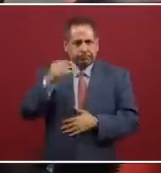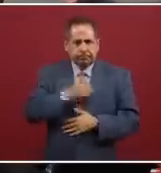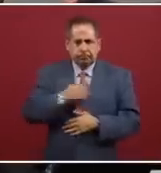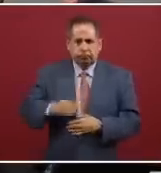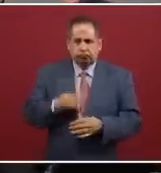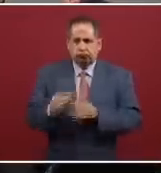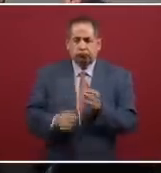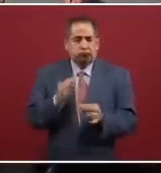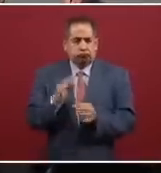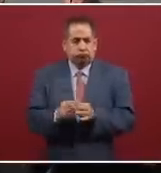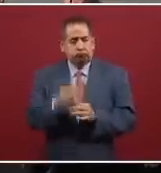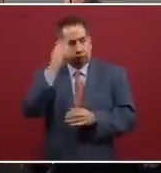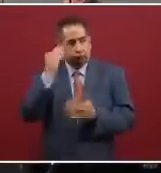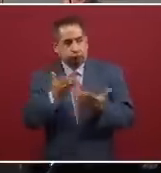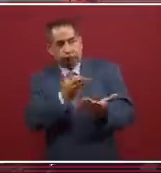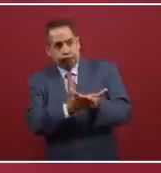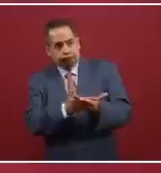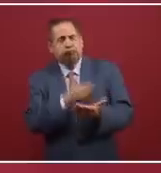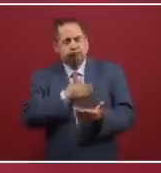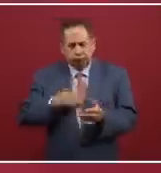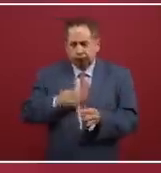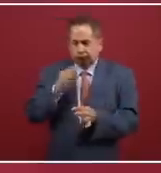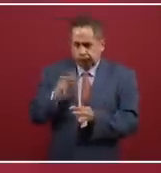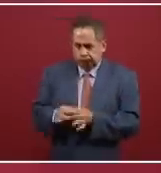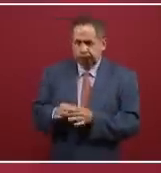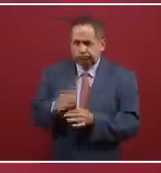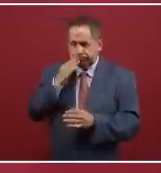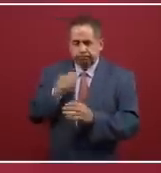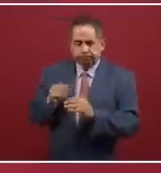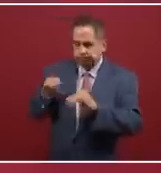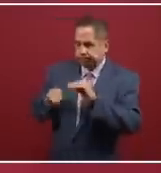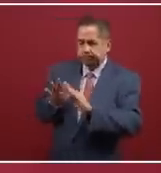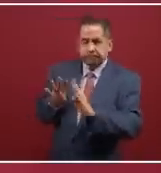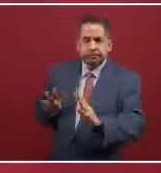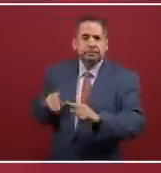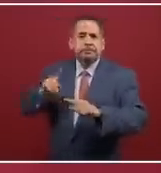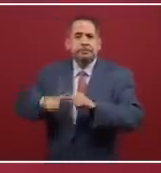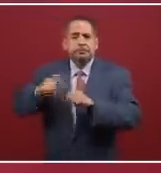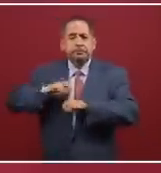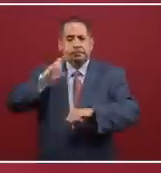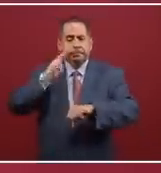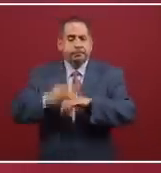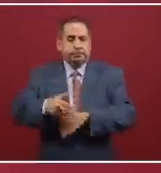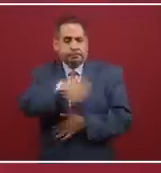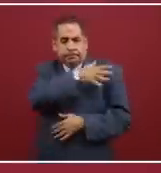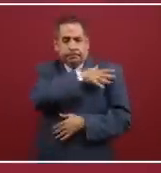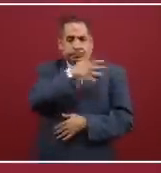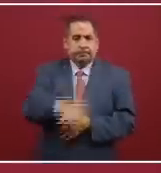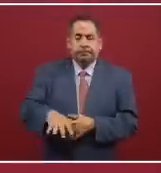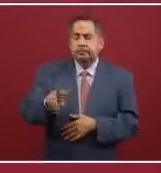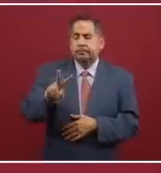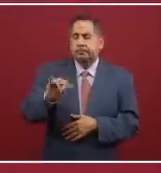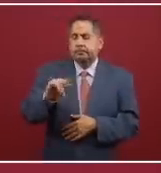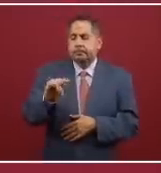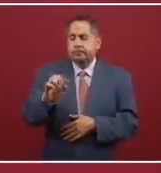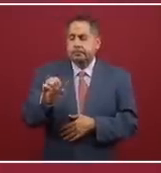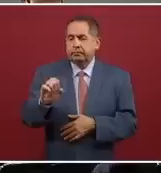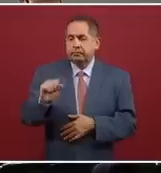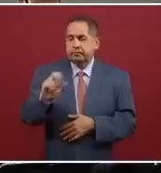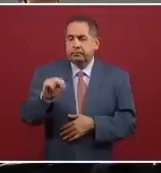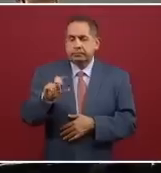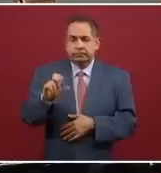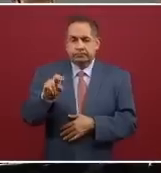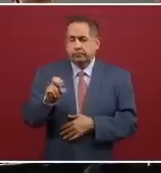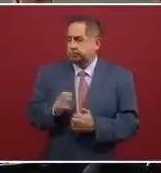con lo que se ha propuesto y estar a cargo del general de brigada vicente antonio hernández sánchez aquí